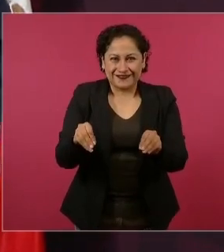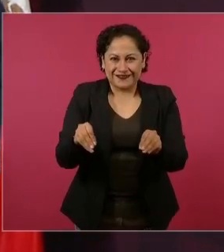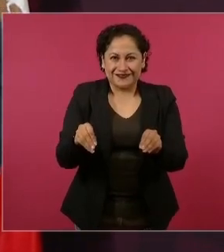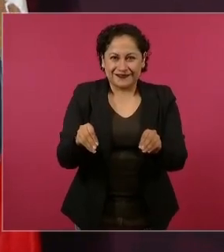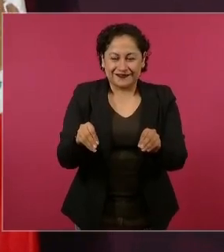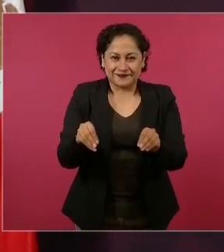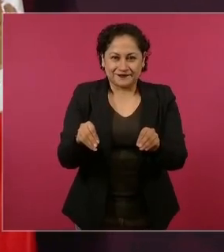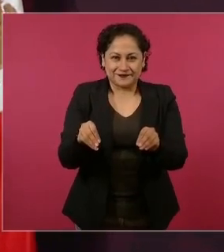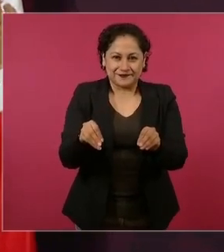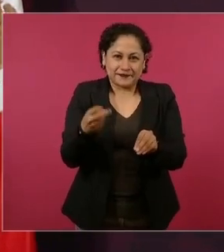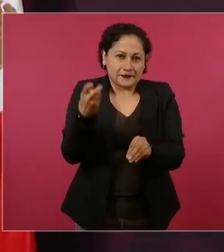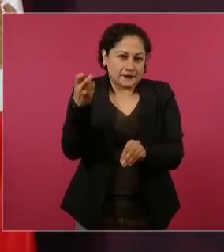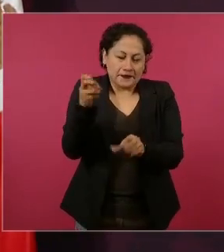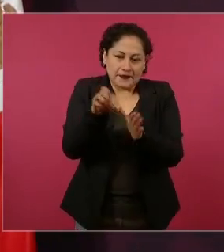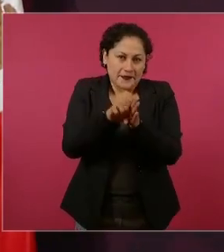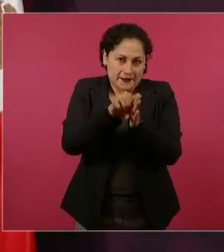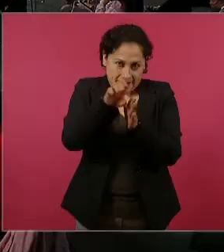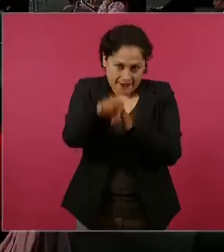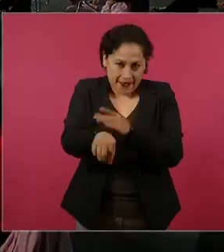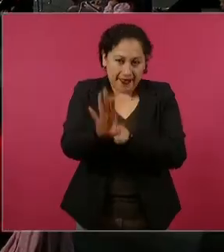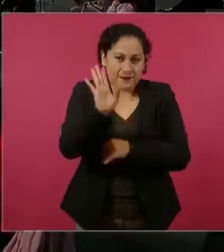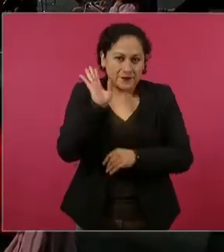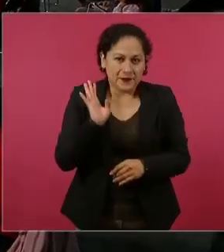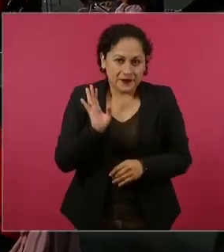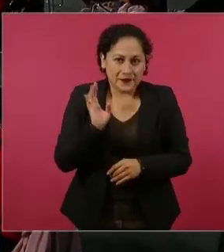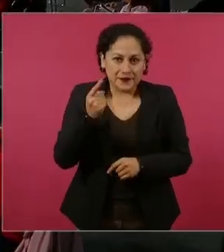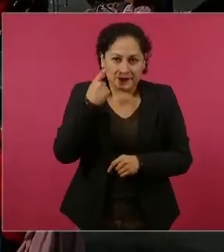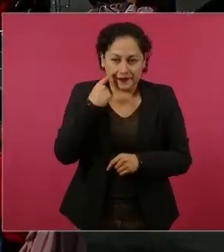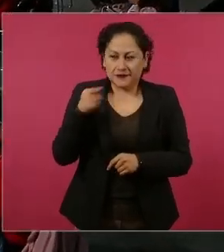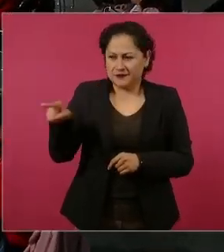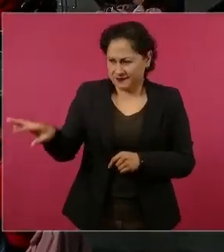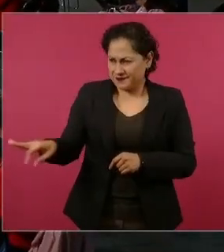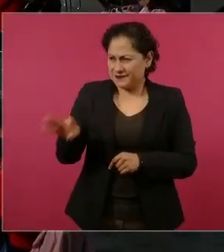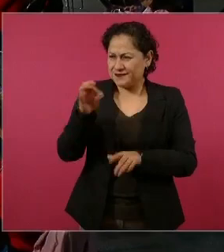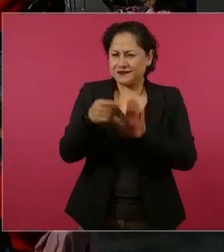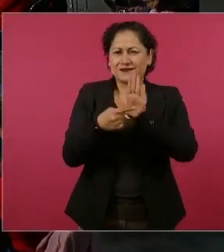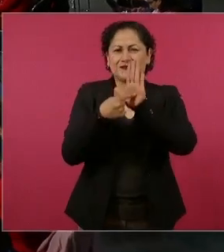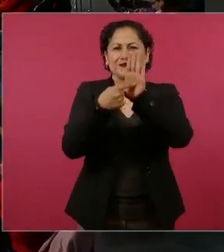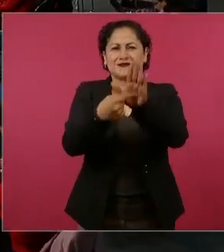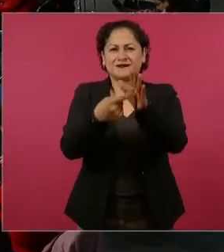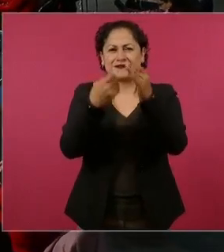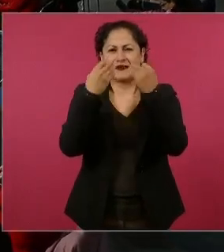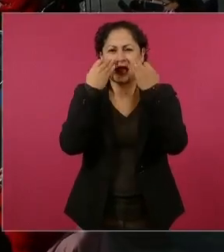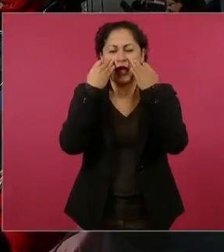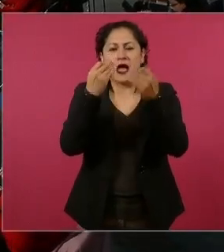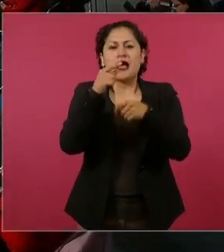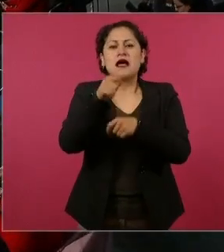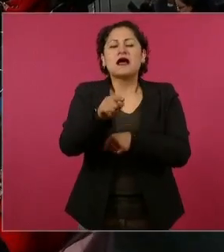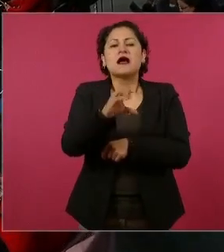botón de muestra. Pon lo de la Comisión Federal de Electricidad, Jesús.